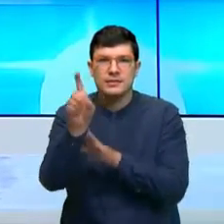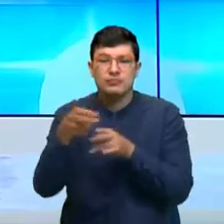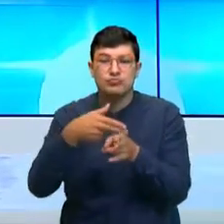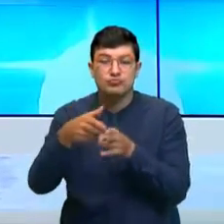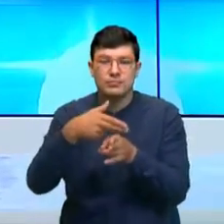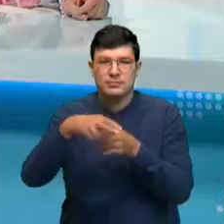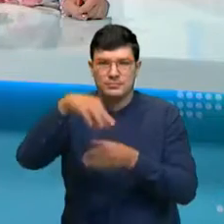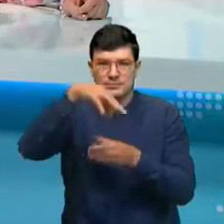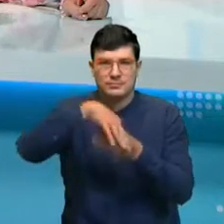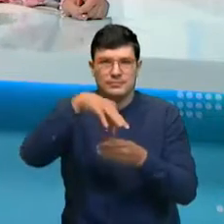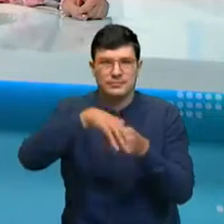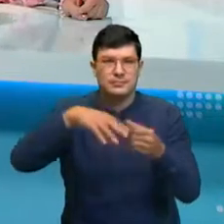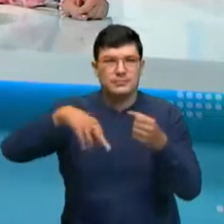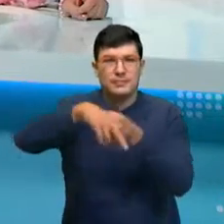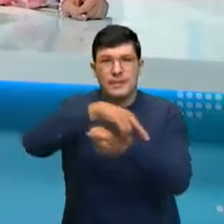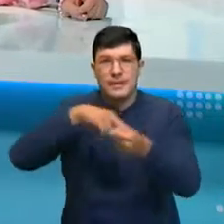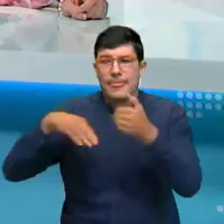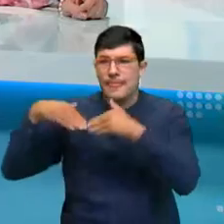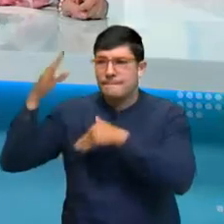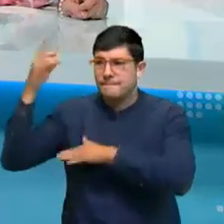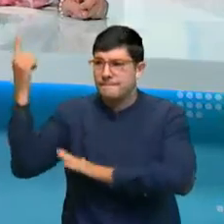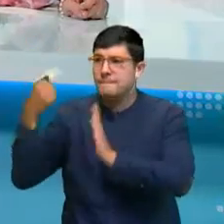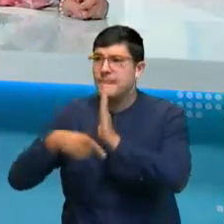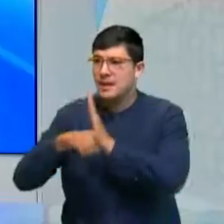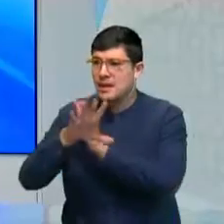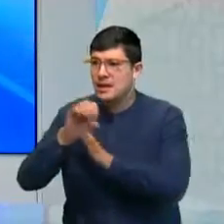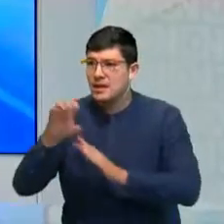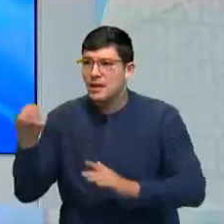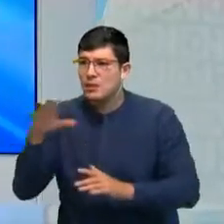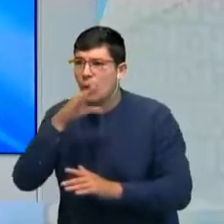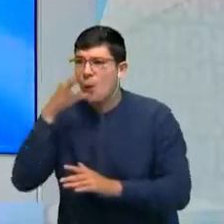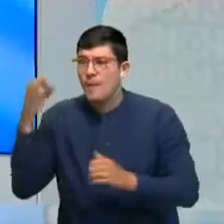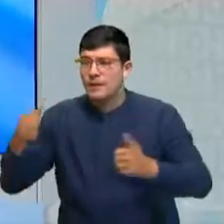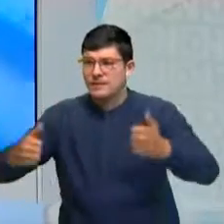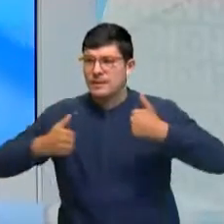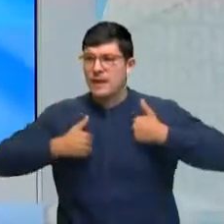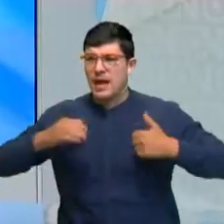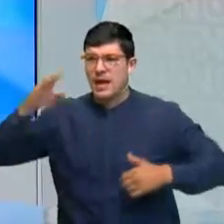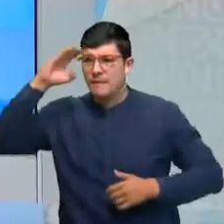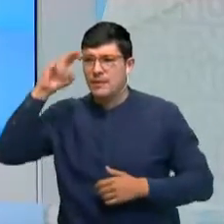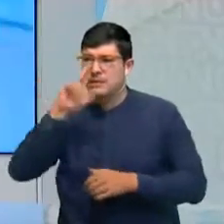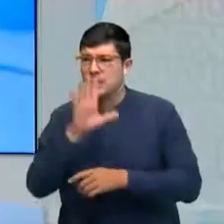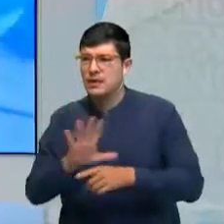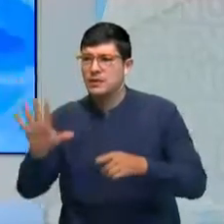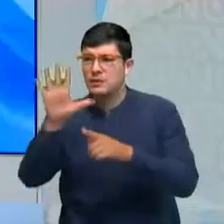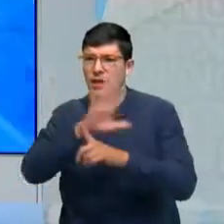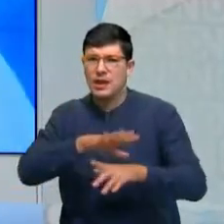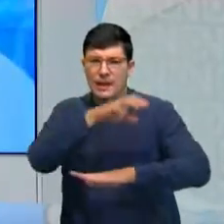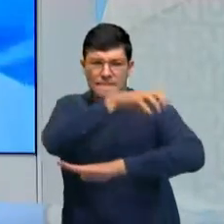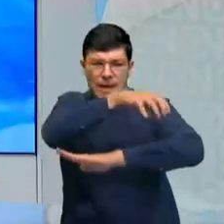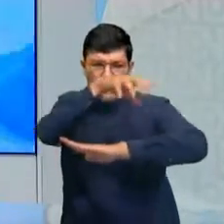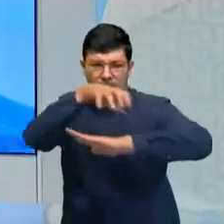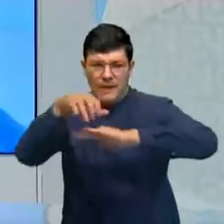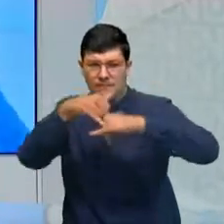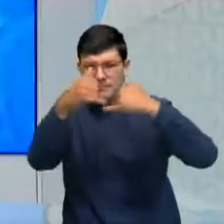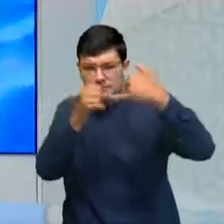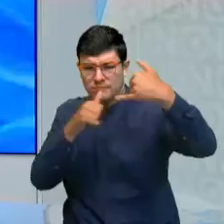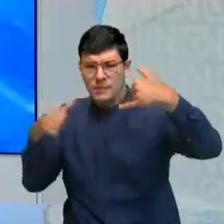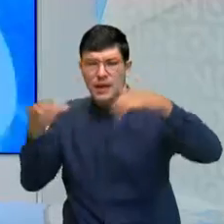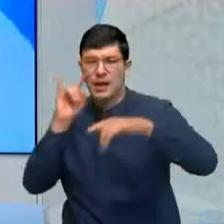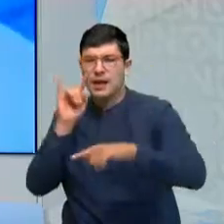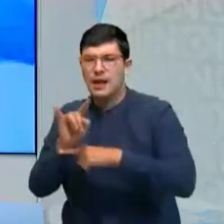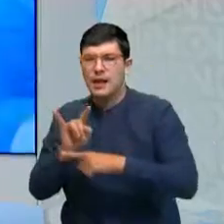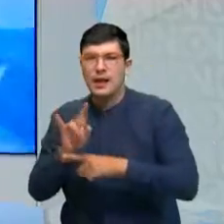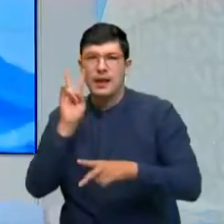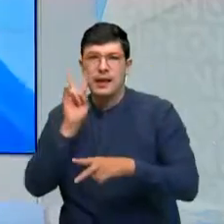regionales con más de 1500 hombres del ejército y la policía están desplegados en todo el departamento para garantizar seguridad